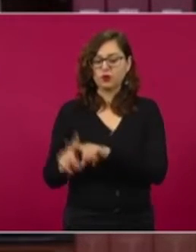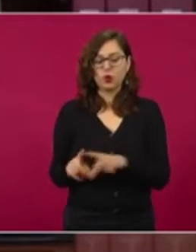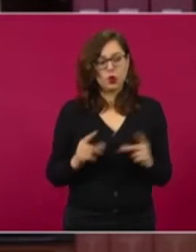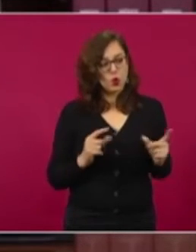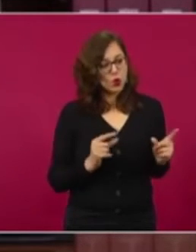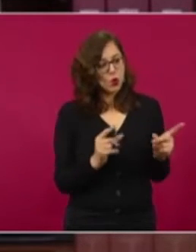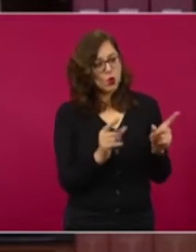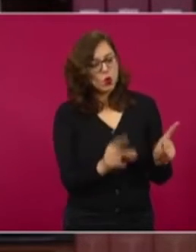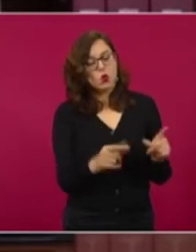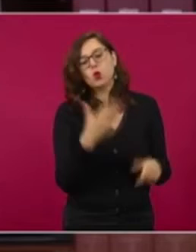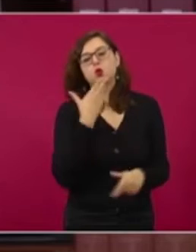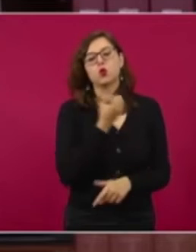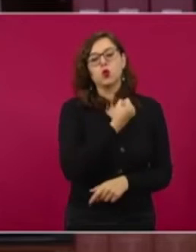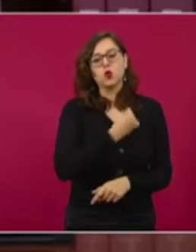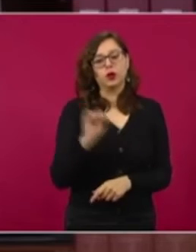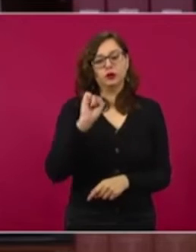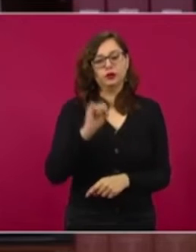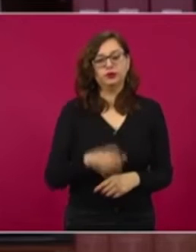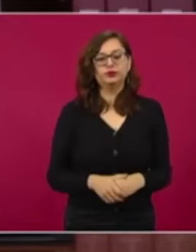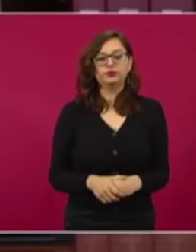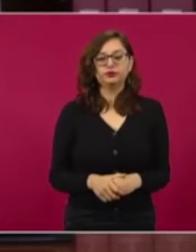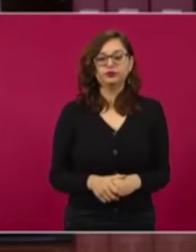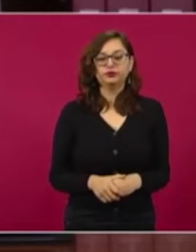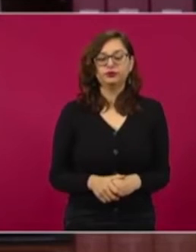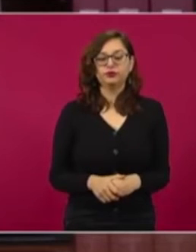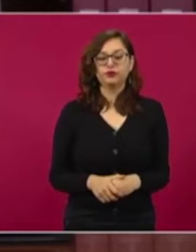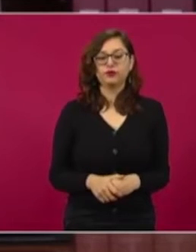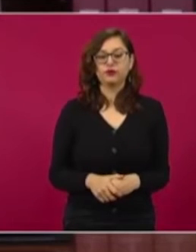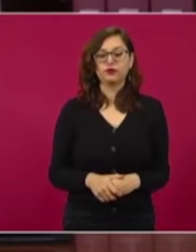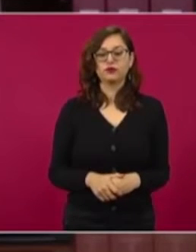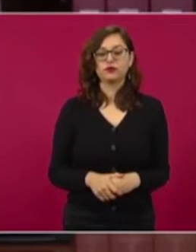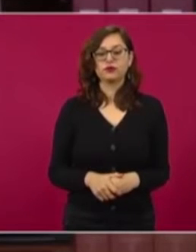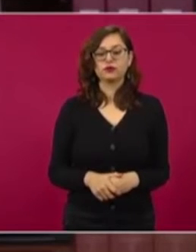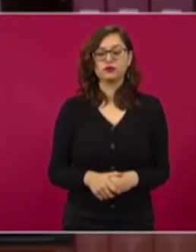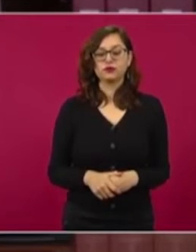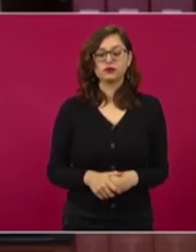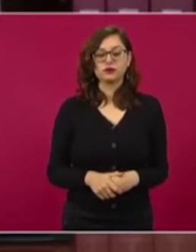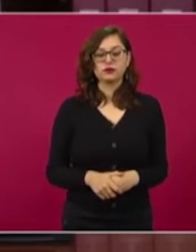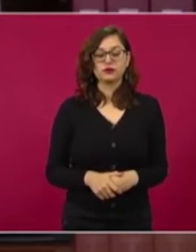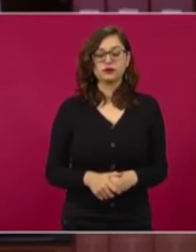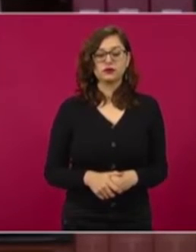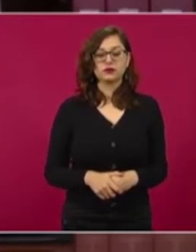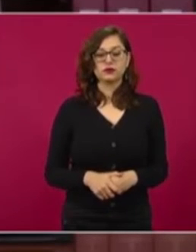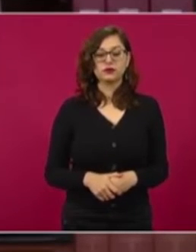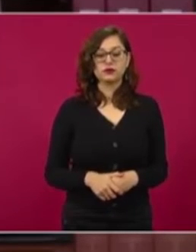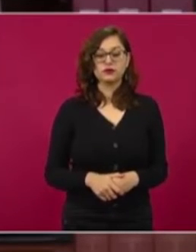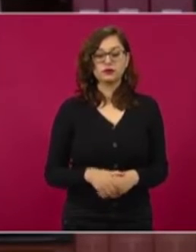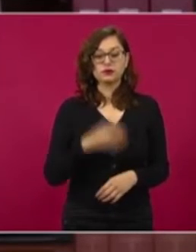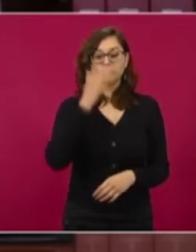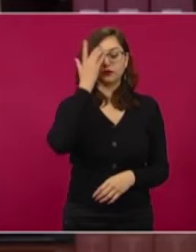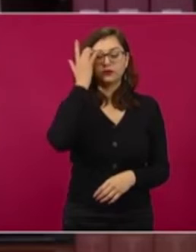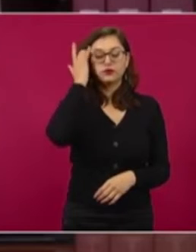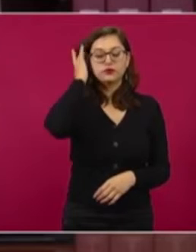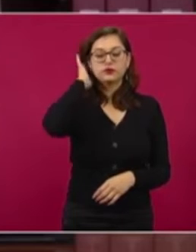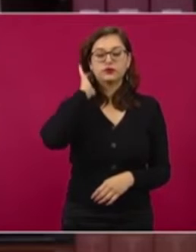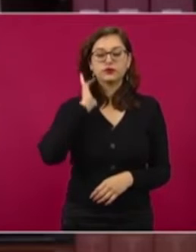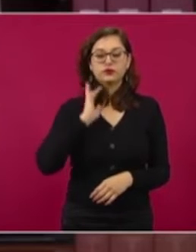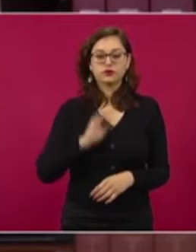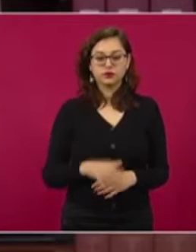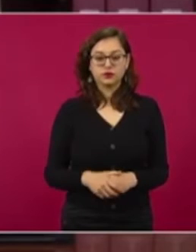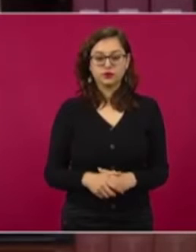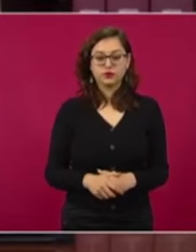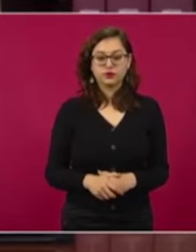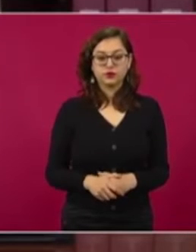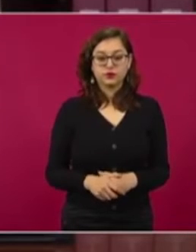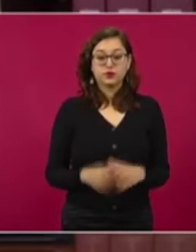petroleros. Y además estamos mejorando la